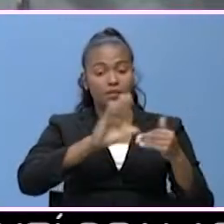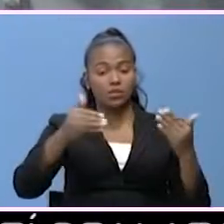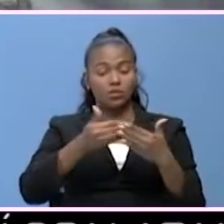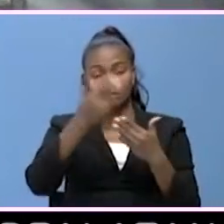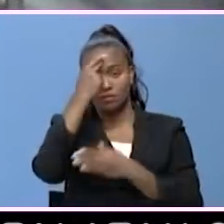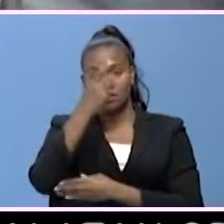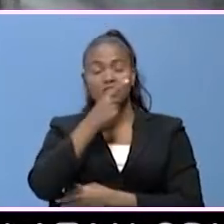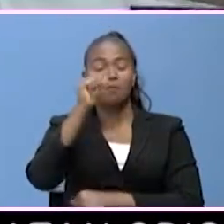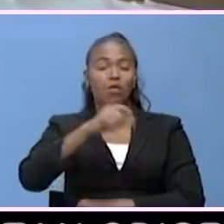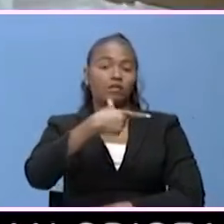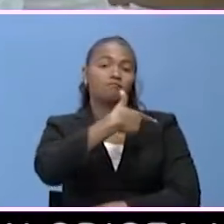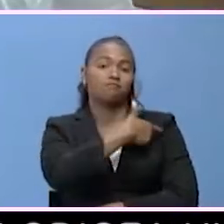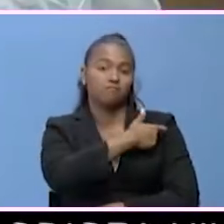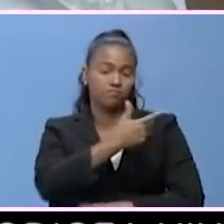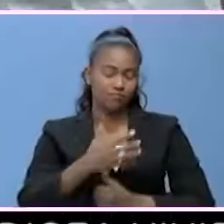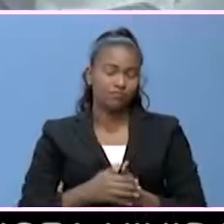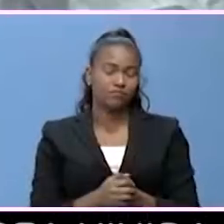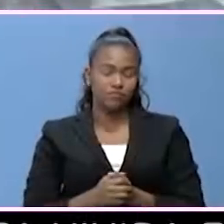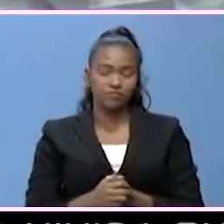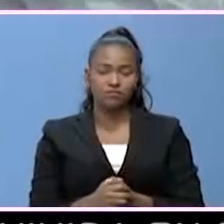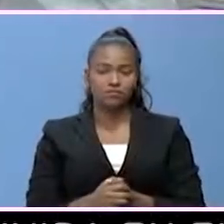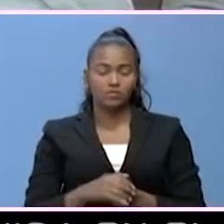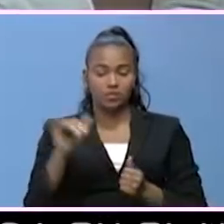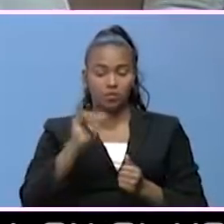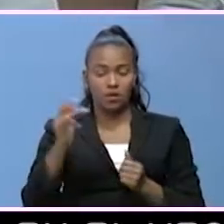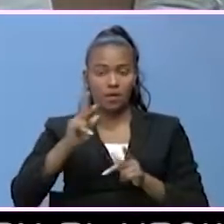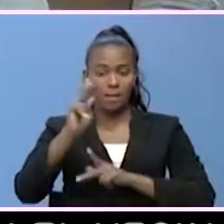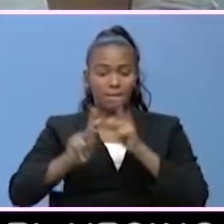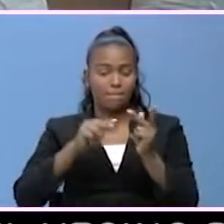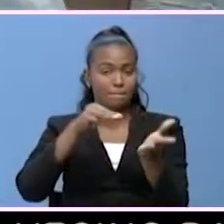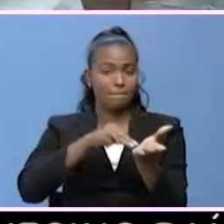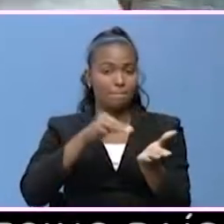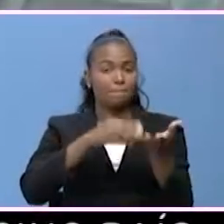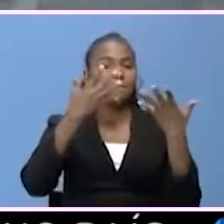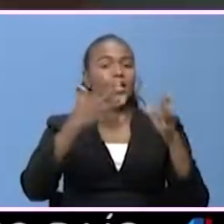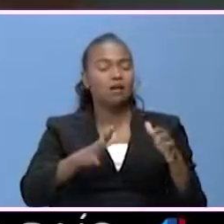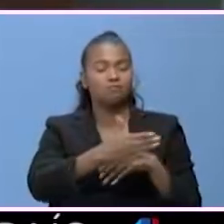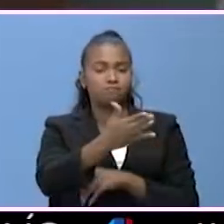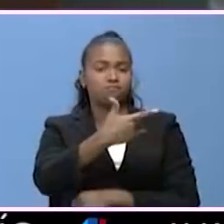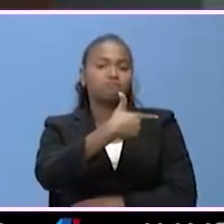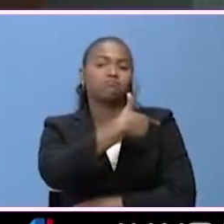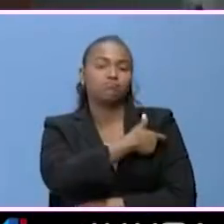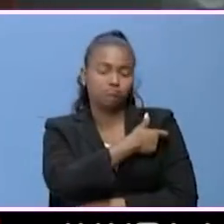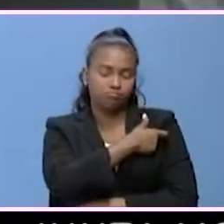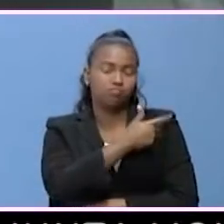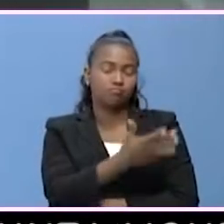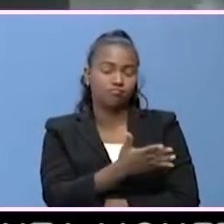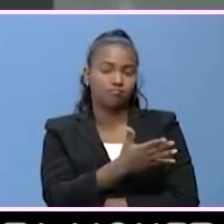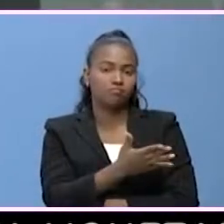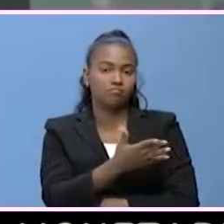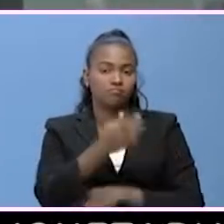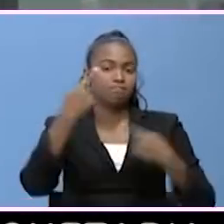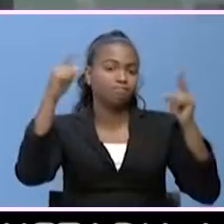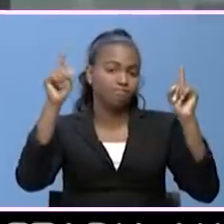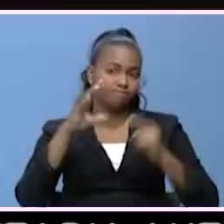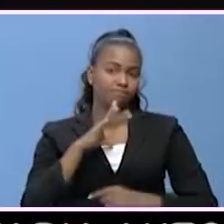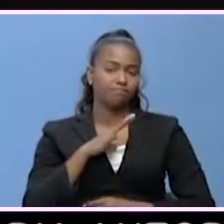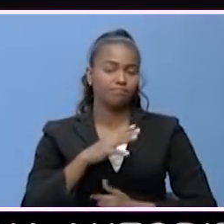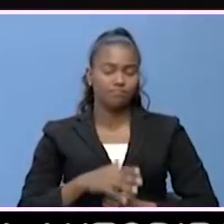en el tiempo récord. Destacó que el personal de primera línea ya se ha vacunado con la primera dosis